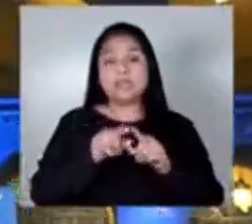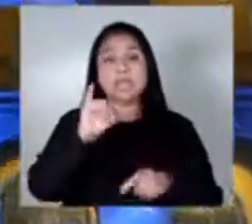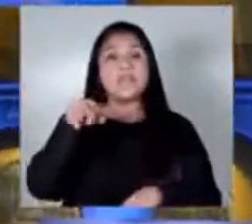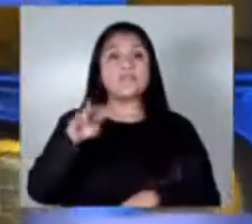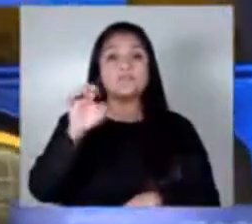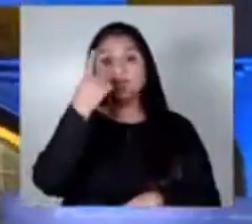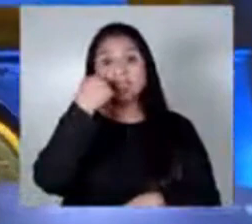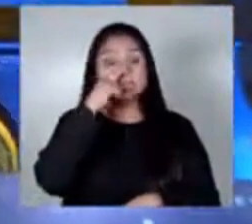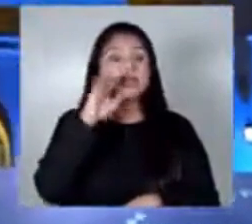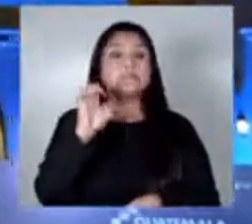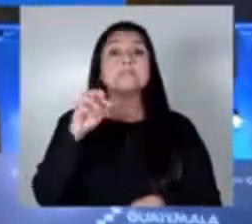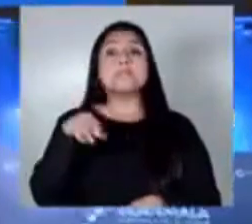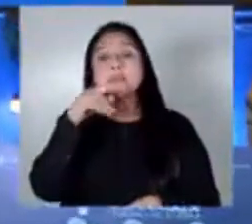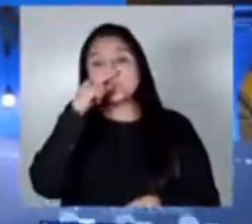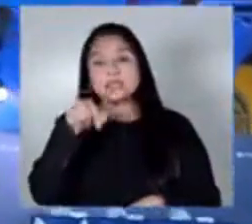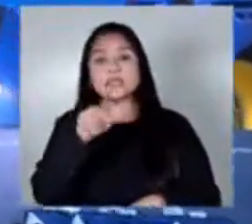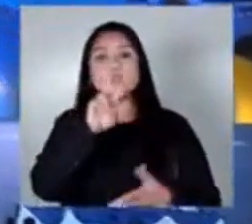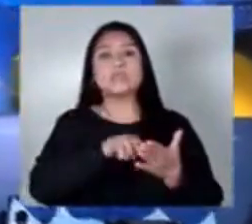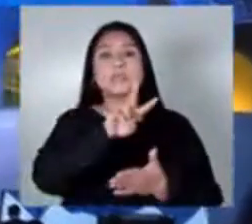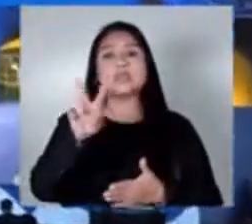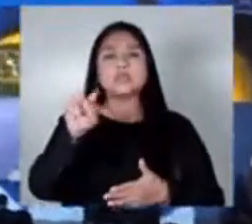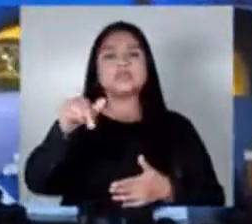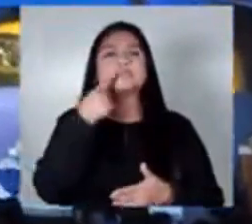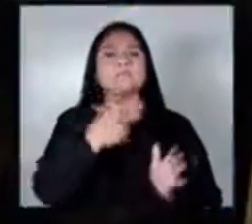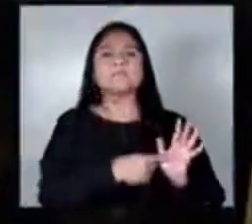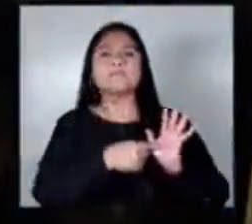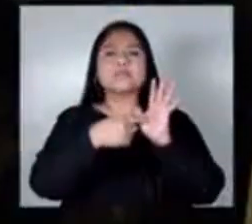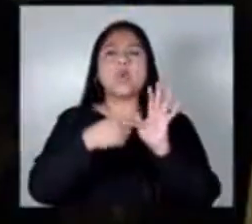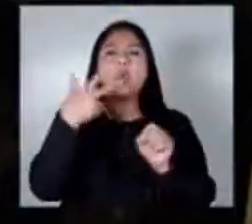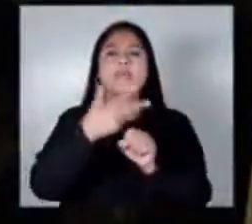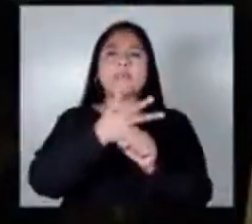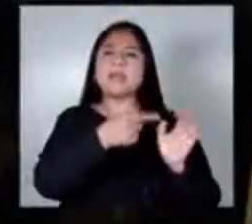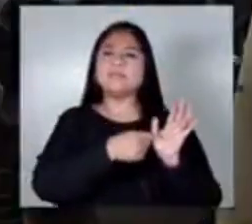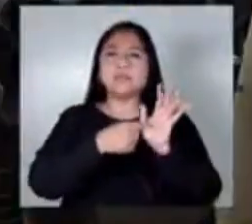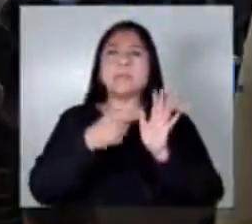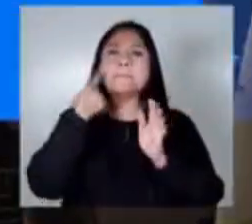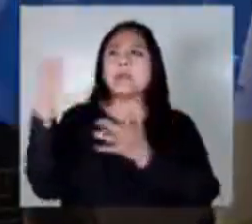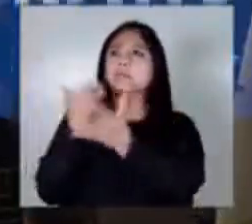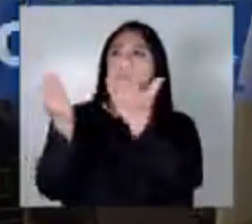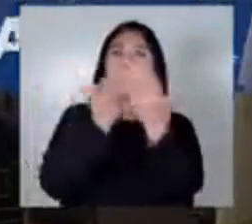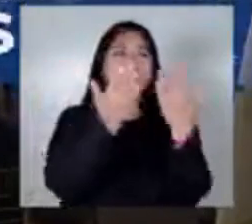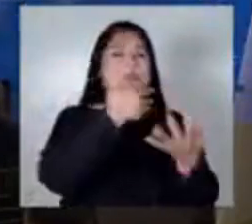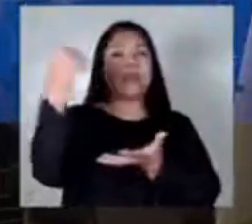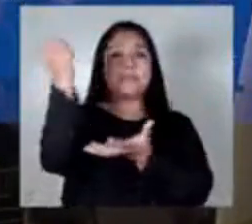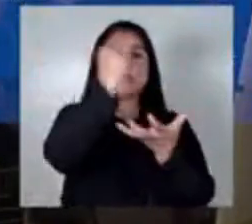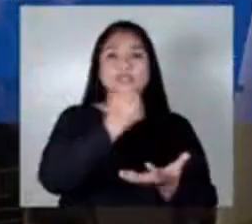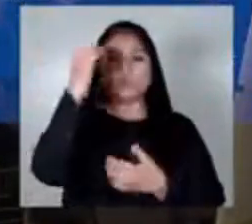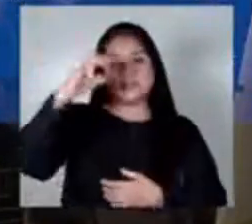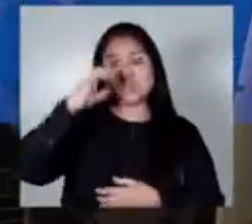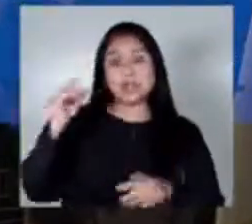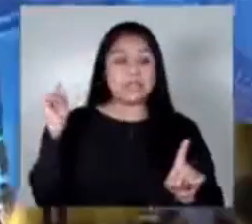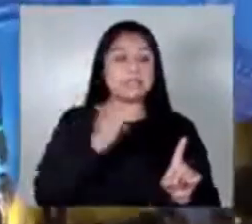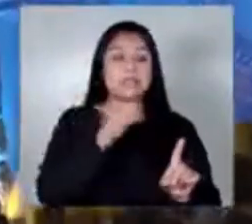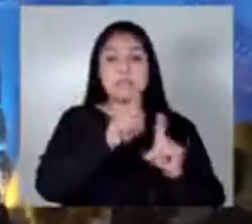Investment Summit 2022, que posicionó al país como actor clave en la región y destino para la atracción de inversiones